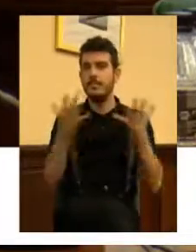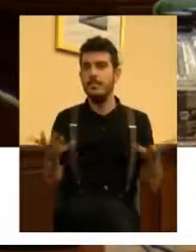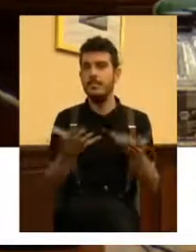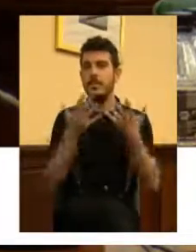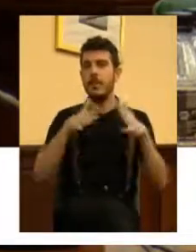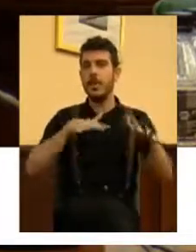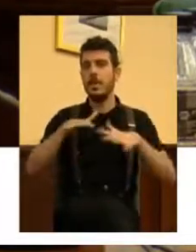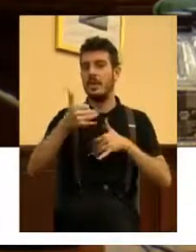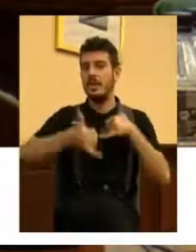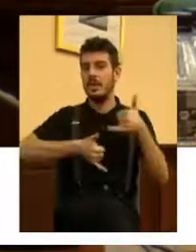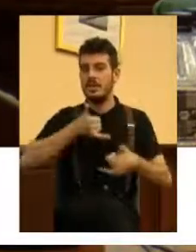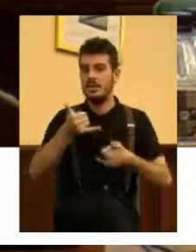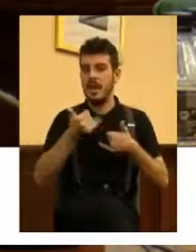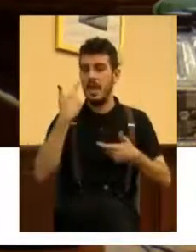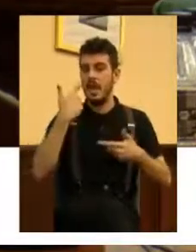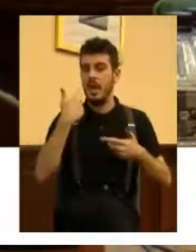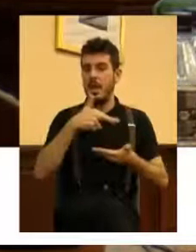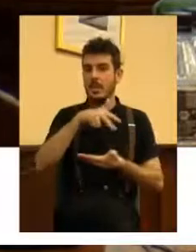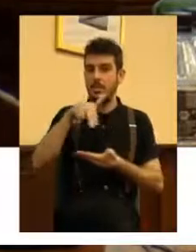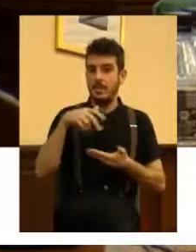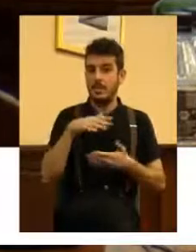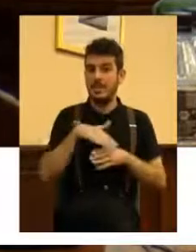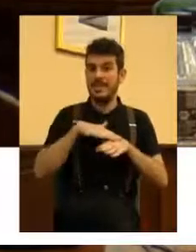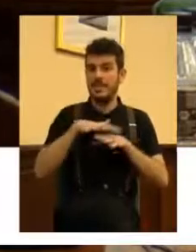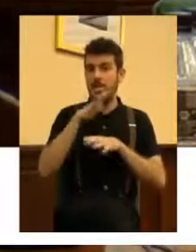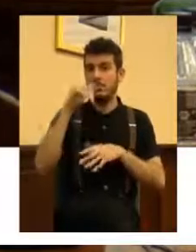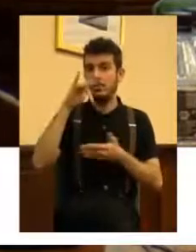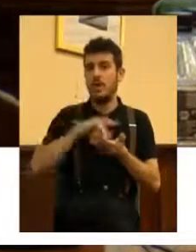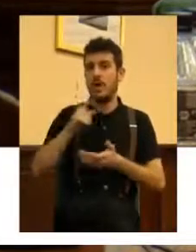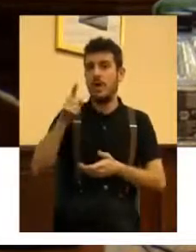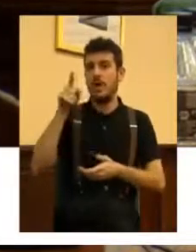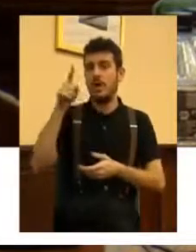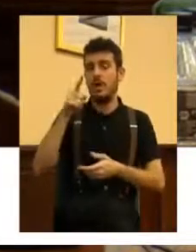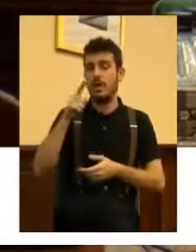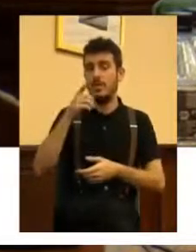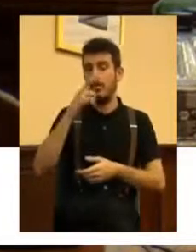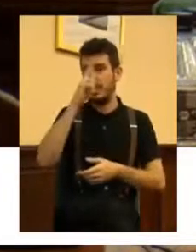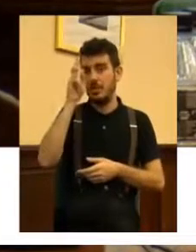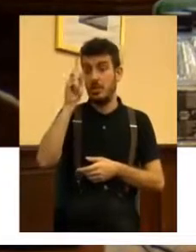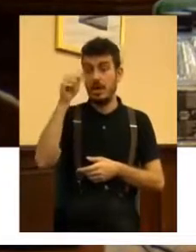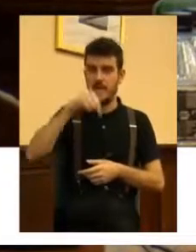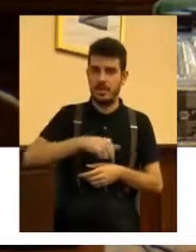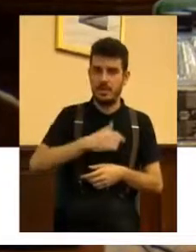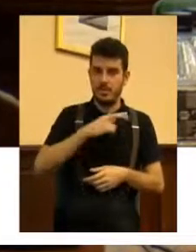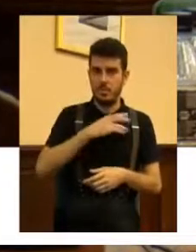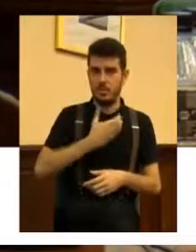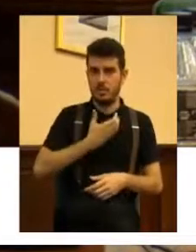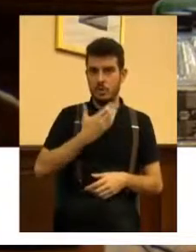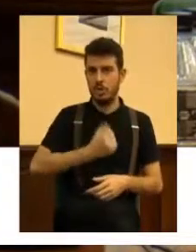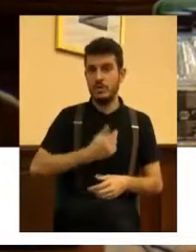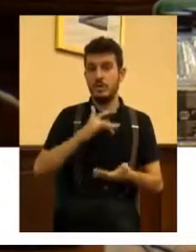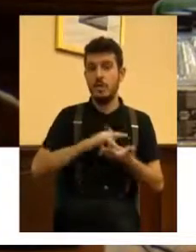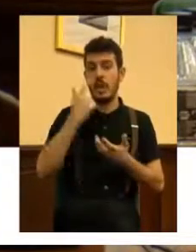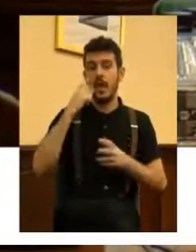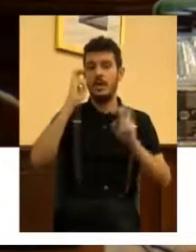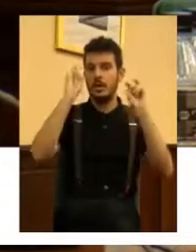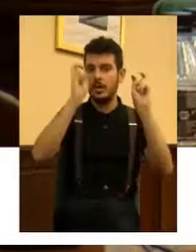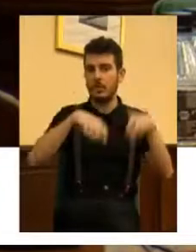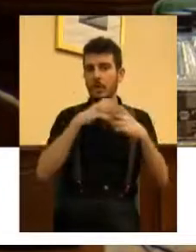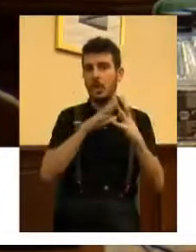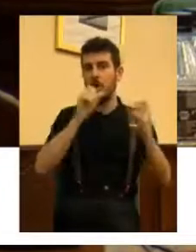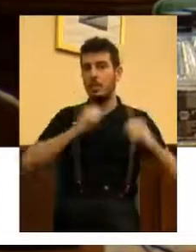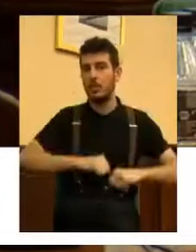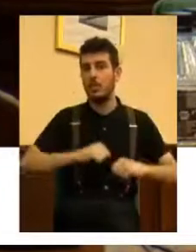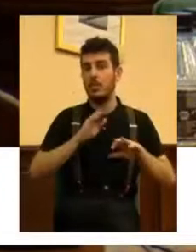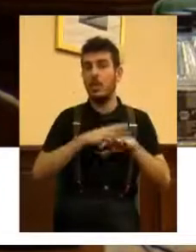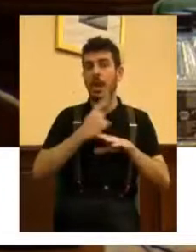ciclista, la movilidad a pie, básicamente porque no fue en Madrid, sino en Móstoles, donde nos pusimos de acuerdo en los acuerdos de reconstrucción en torno